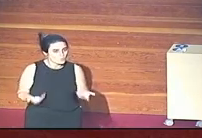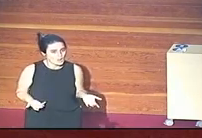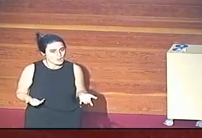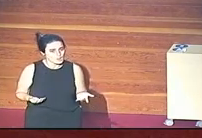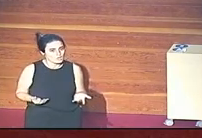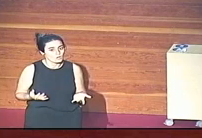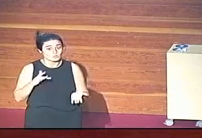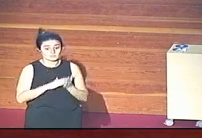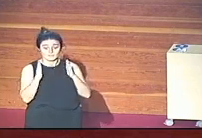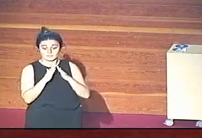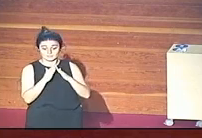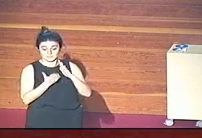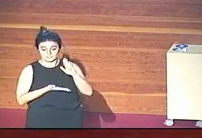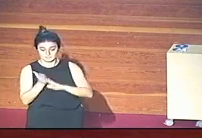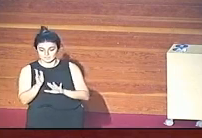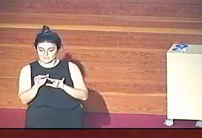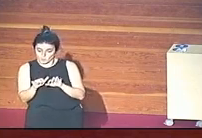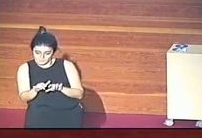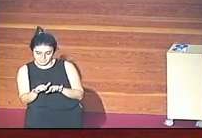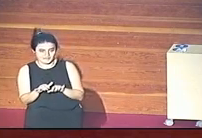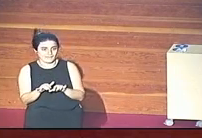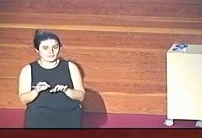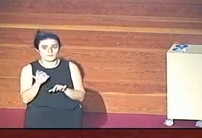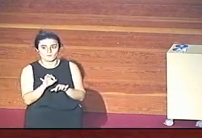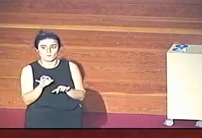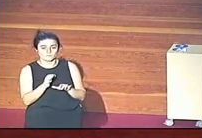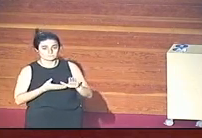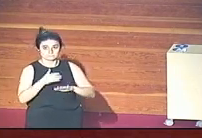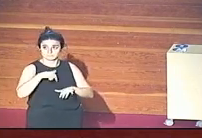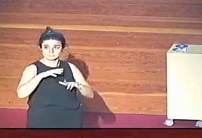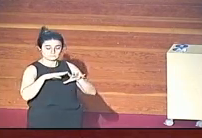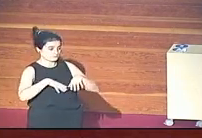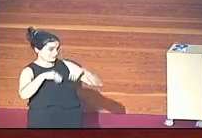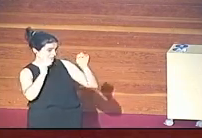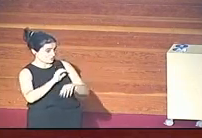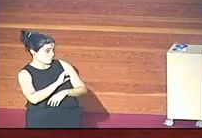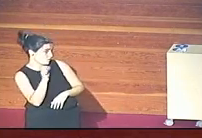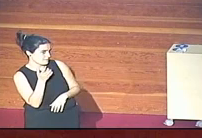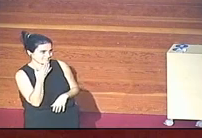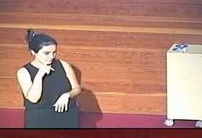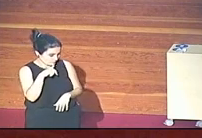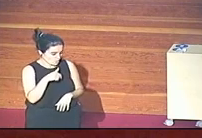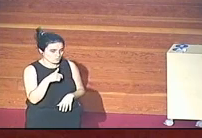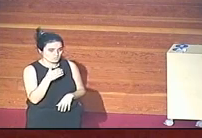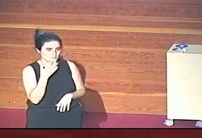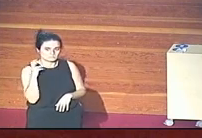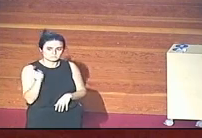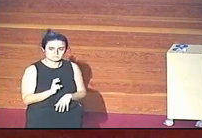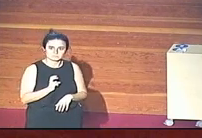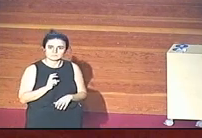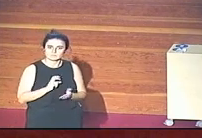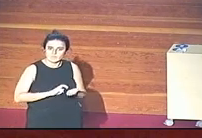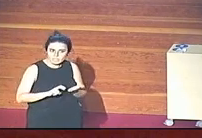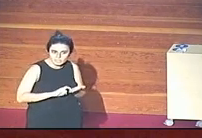de casa para ir a la oficina para ir a este palacio de congresos- por ejemplo si hemos venido andando